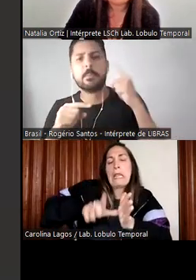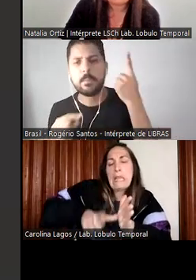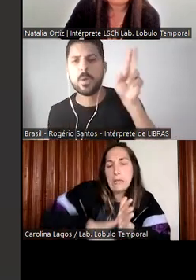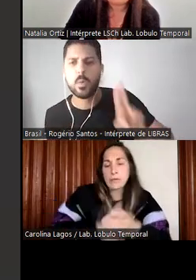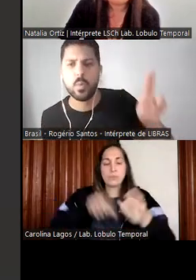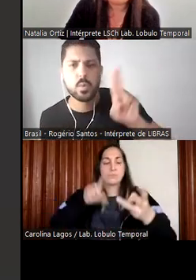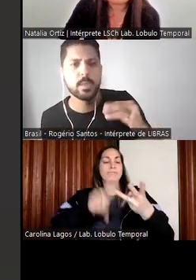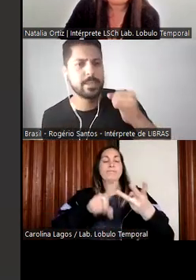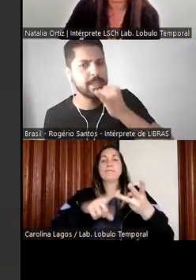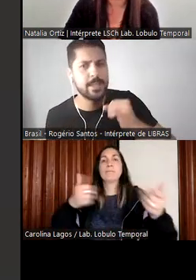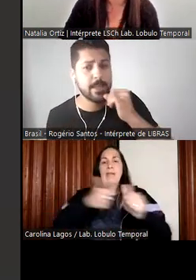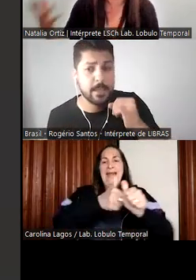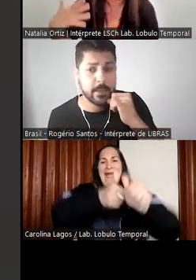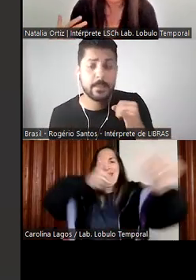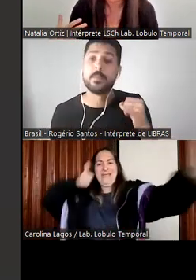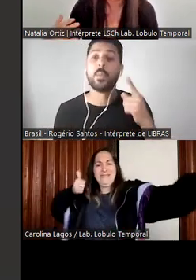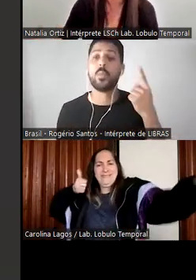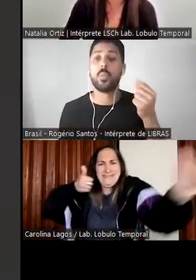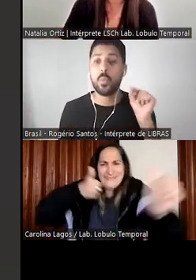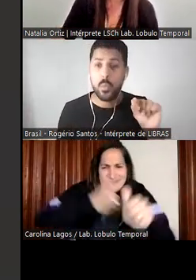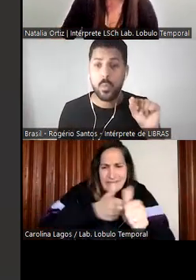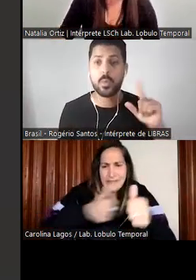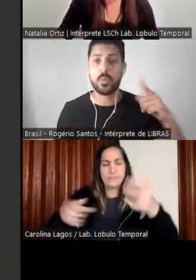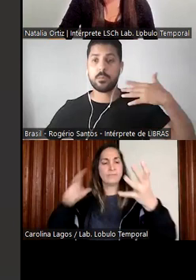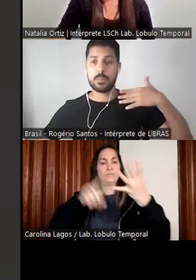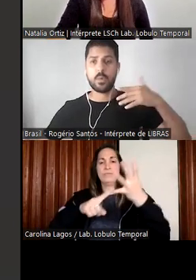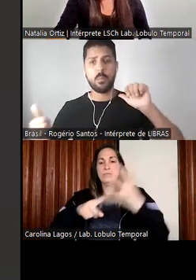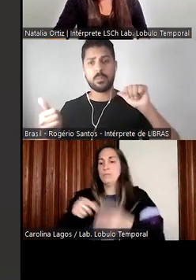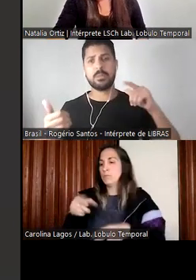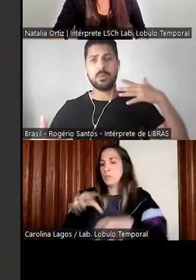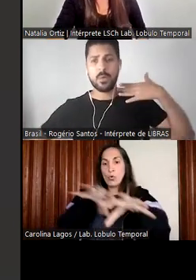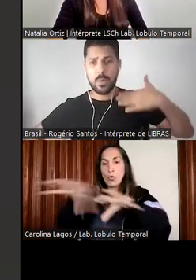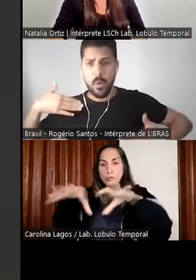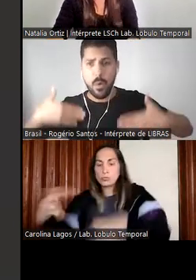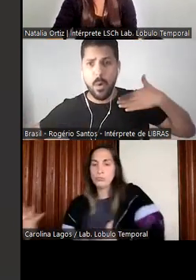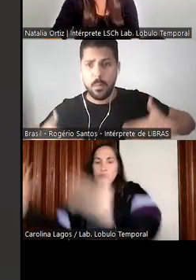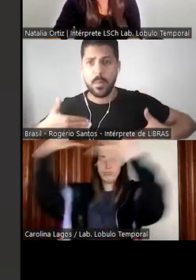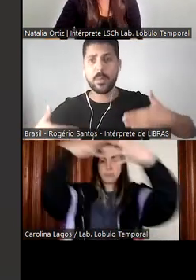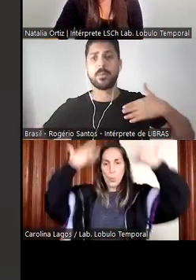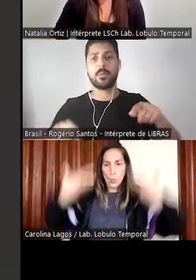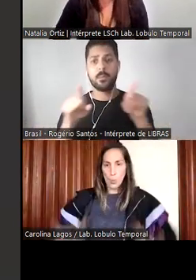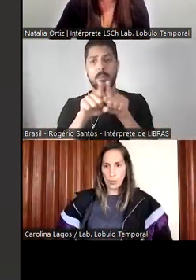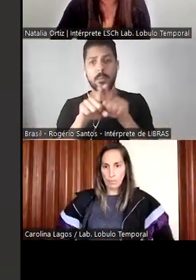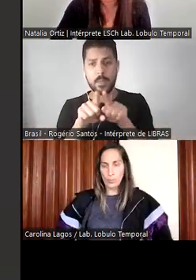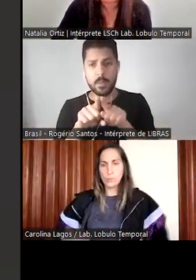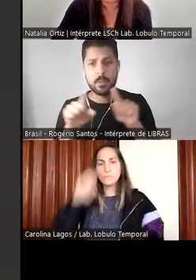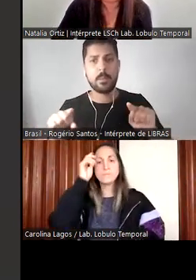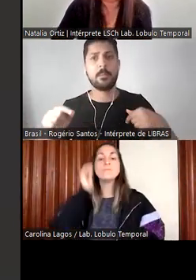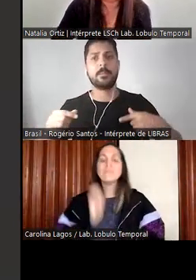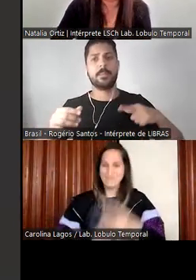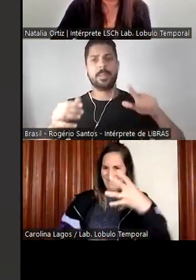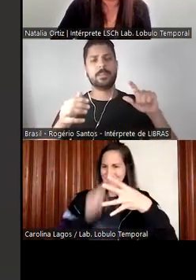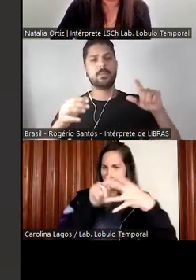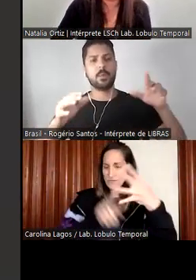ejemplo, usar el cuerpo también, ocupar ritmos entre movimientos más rápidos y más